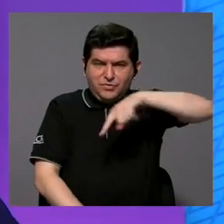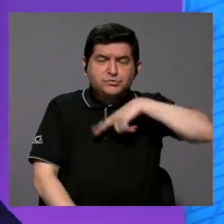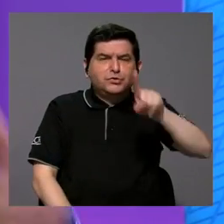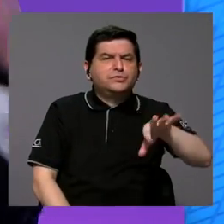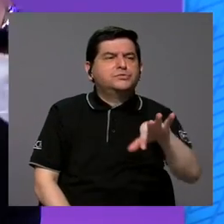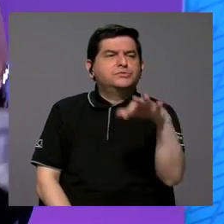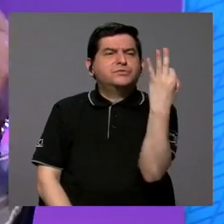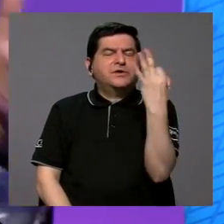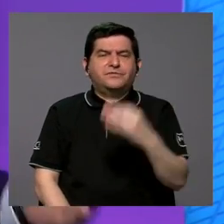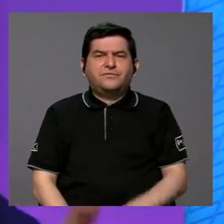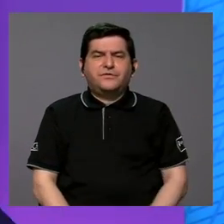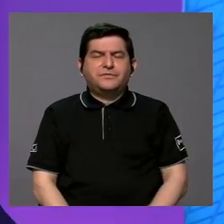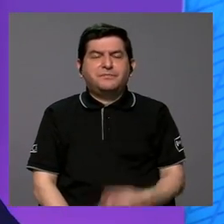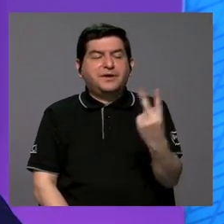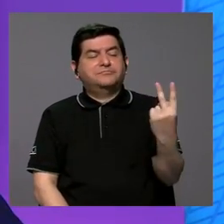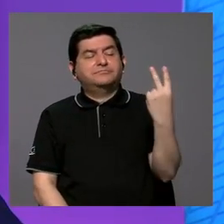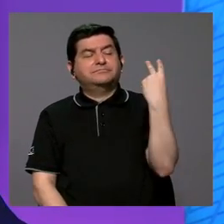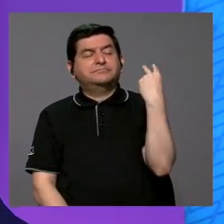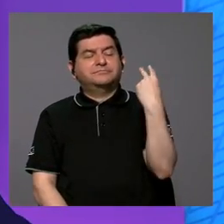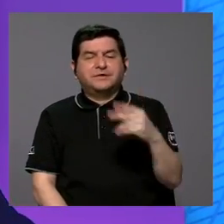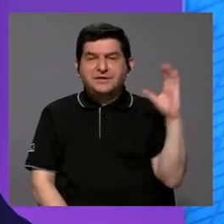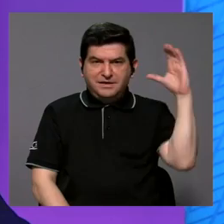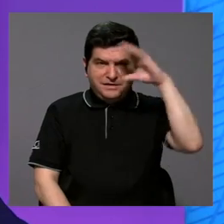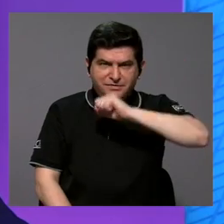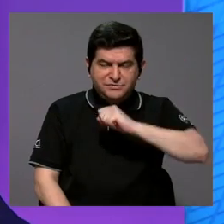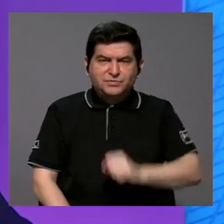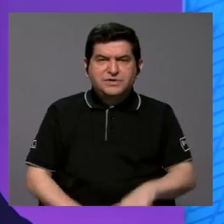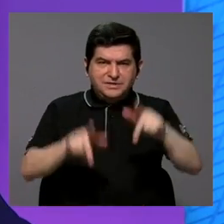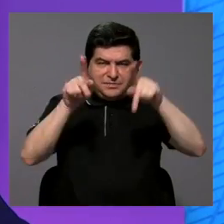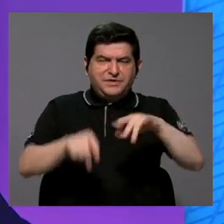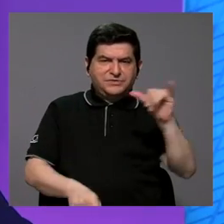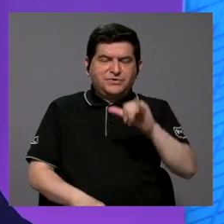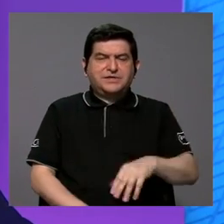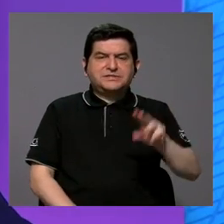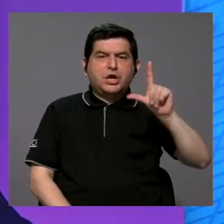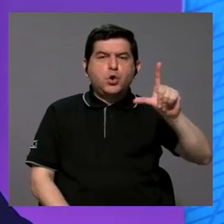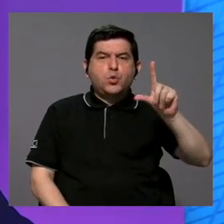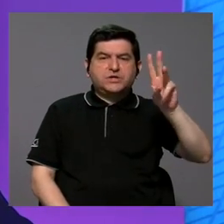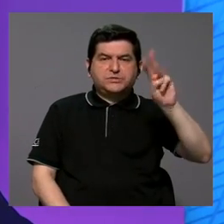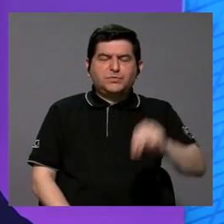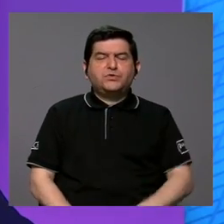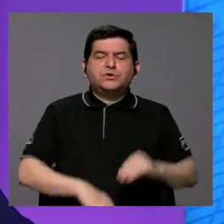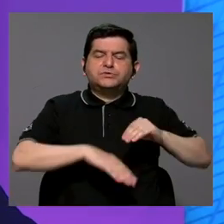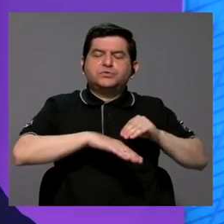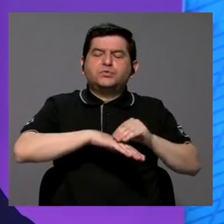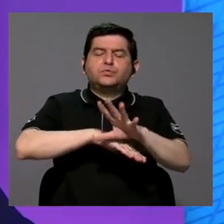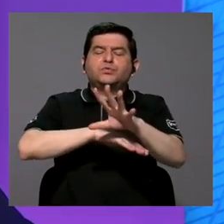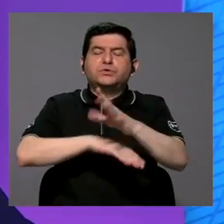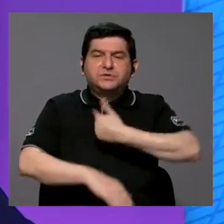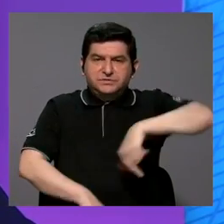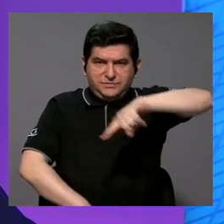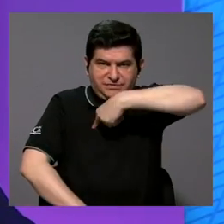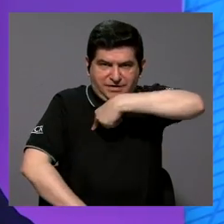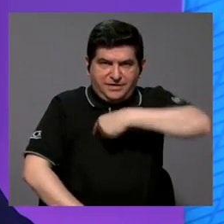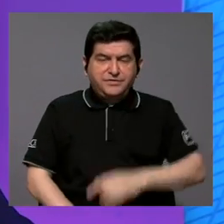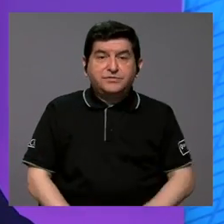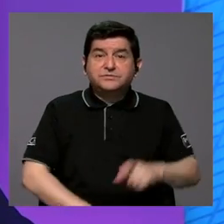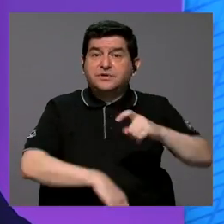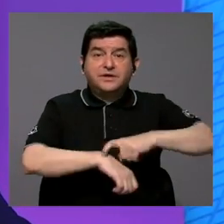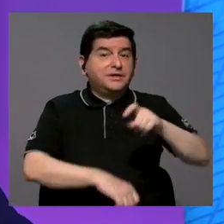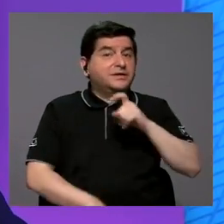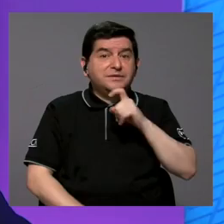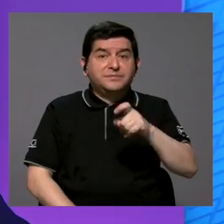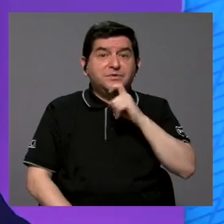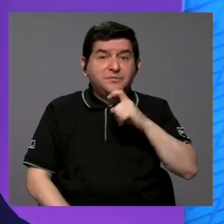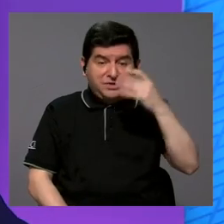forma, mirado hacia atrás para ver figuras como Luis Muñoz, que nos han inspirado incluso en los momentos